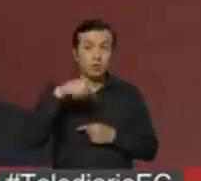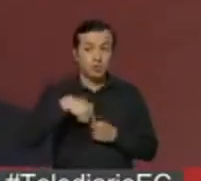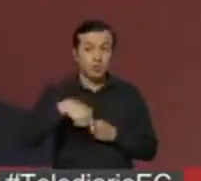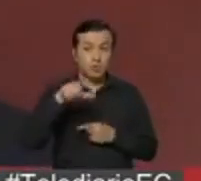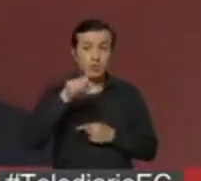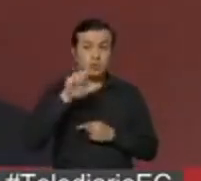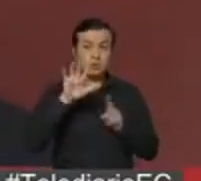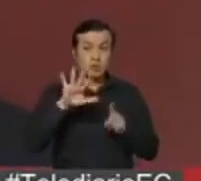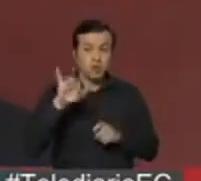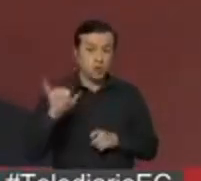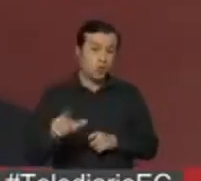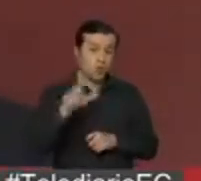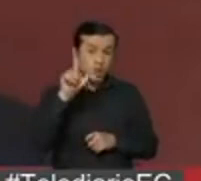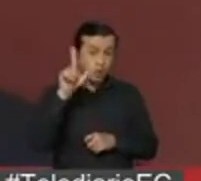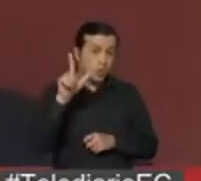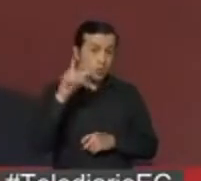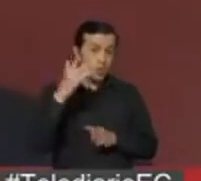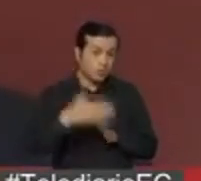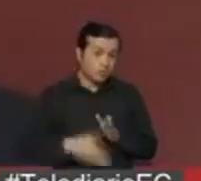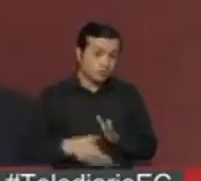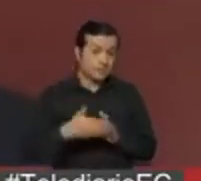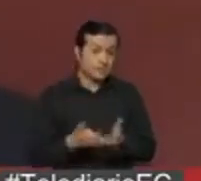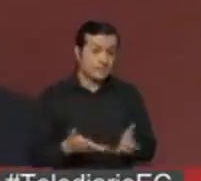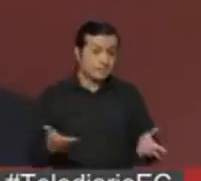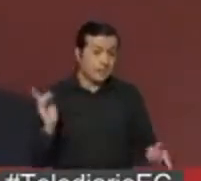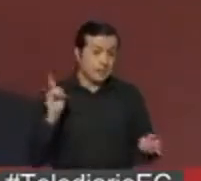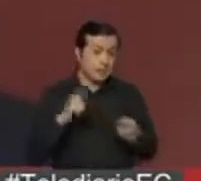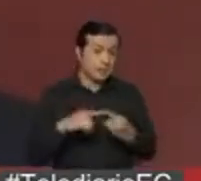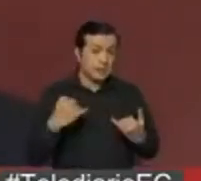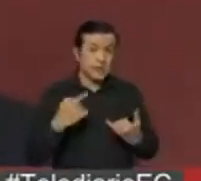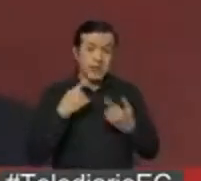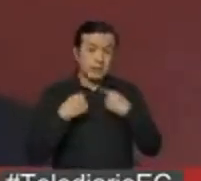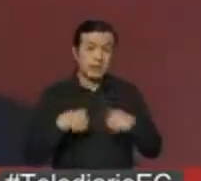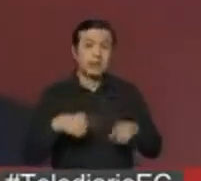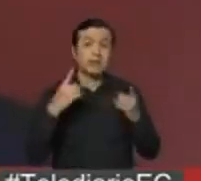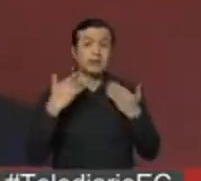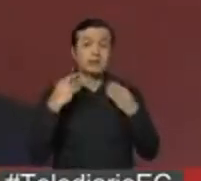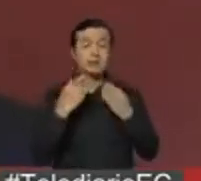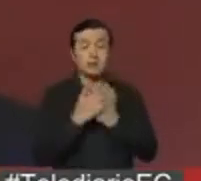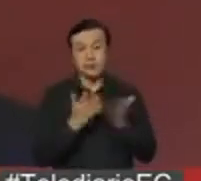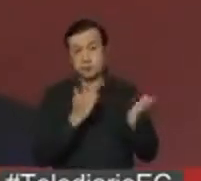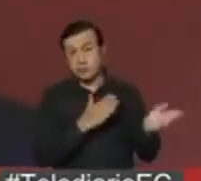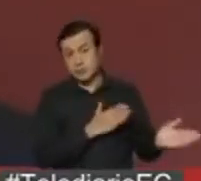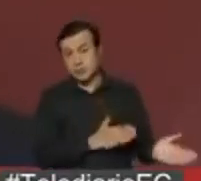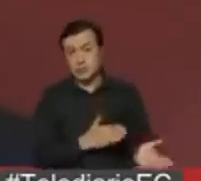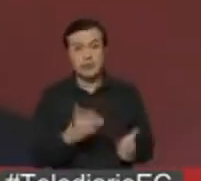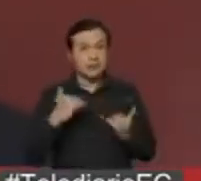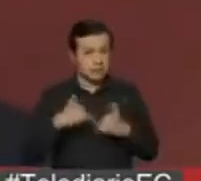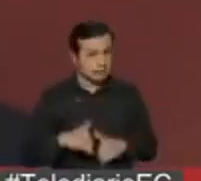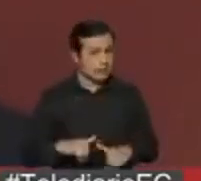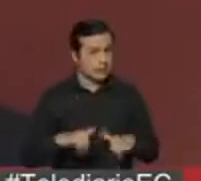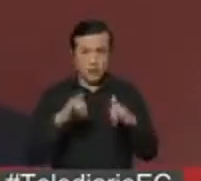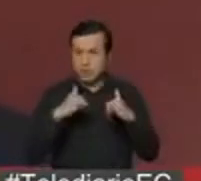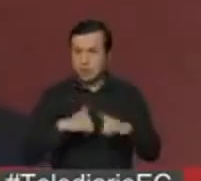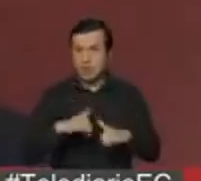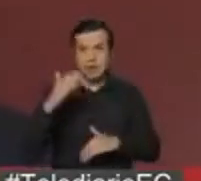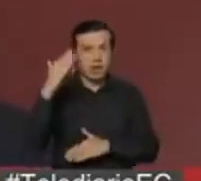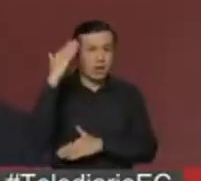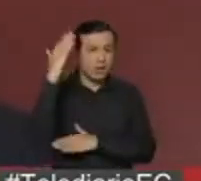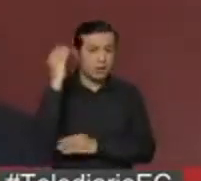de julio. Pero al parecer insisten con mantener estas restricciones la alcaldía y el